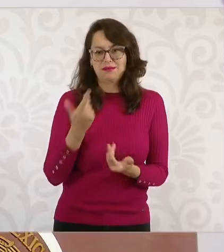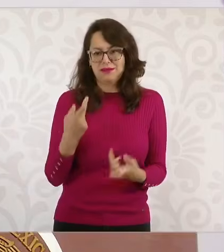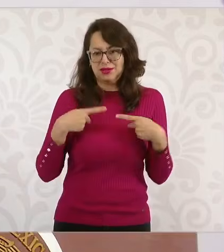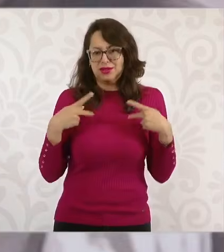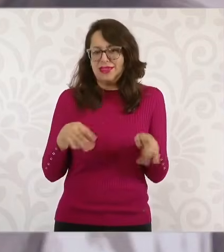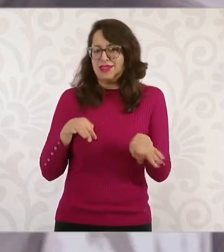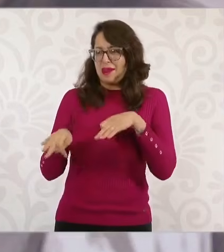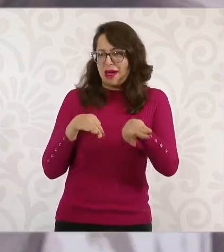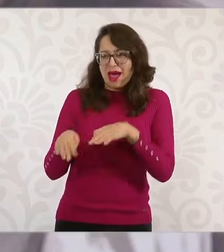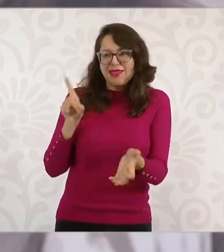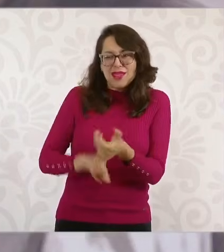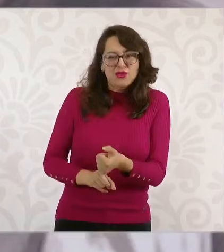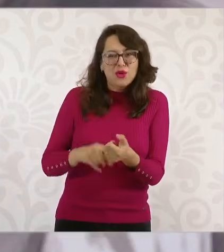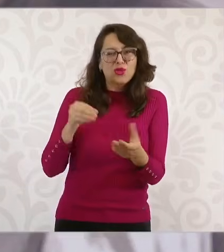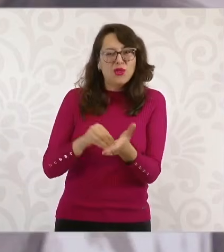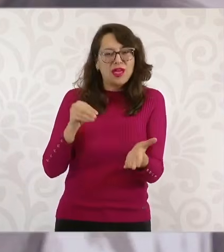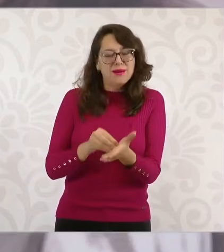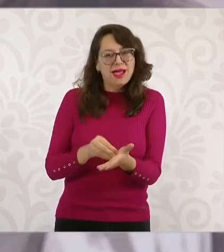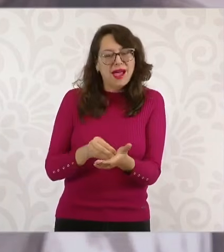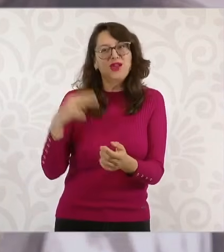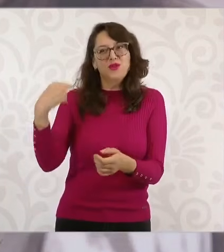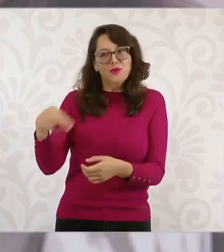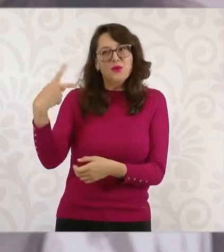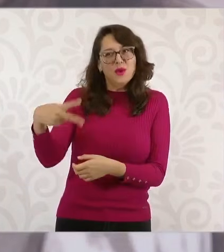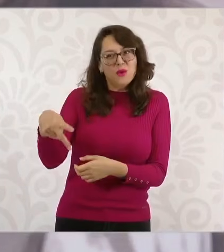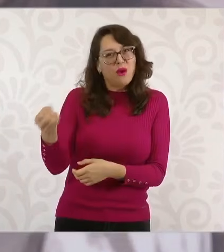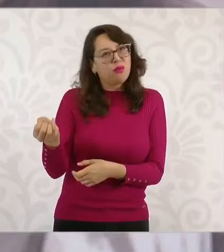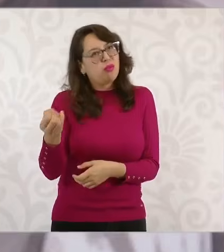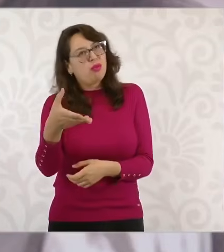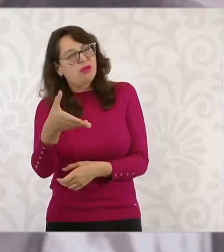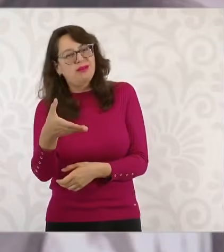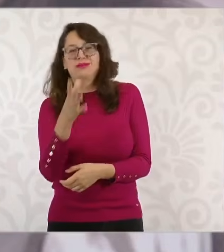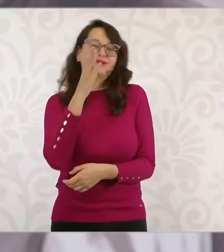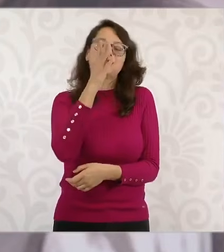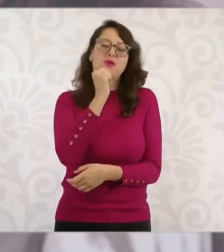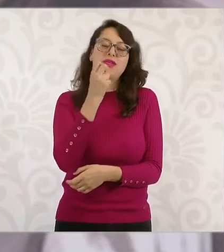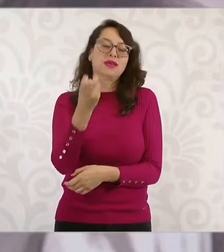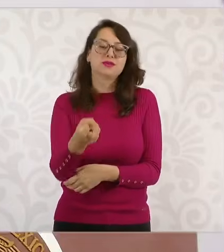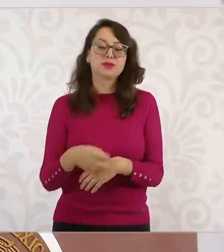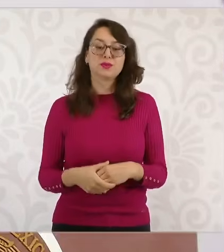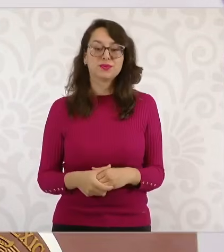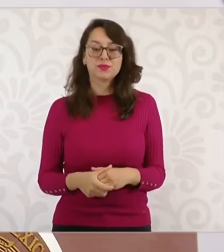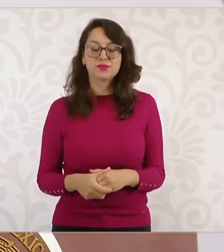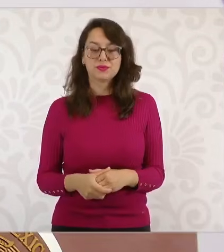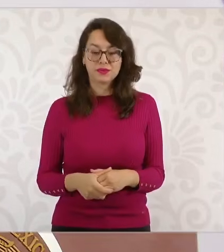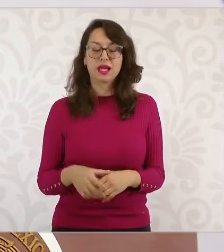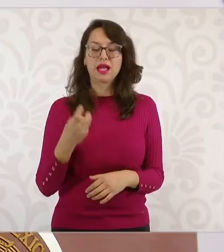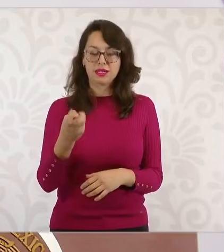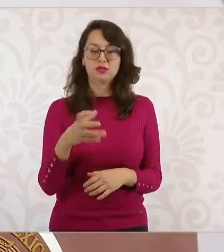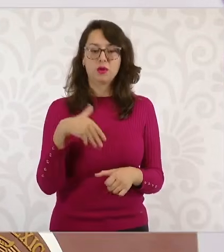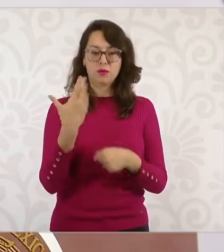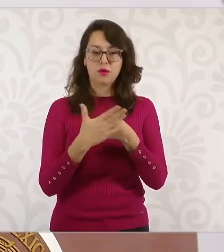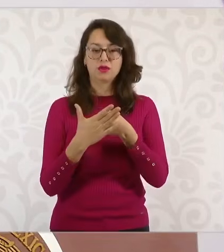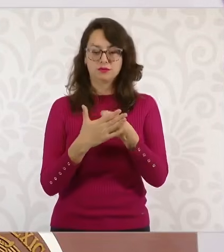funciones, nombrando un área que se acaba de rehabilitar o inaugurar. Y traemos la información,